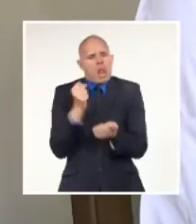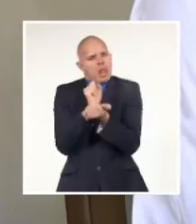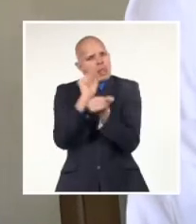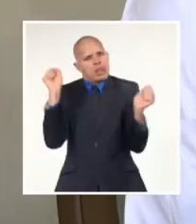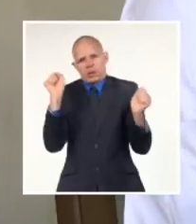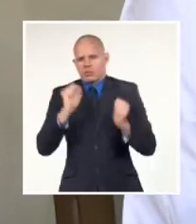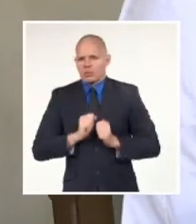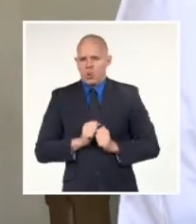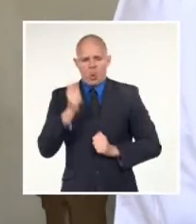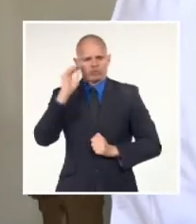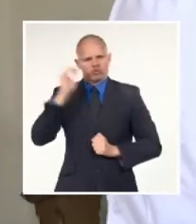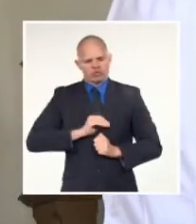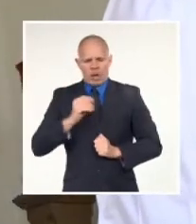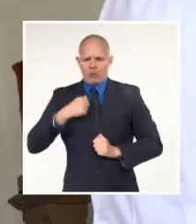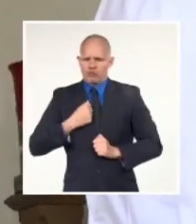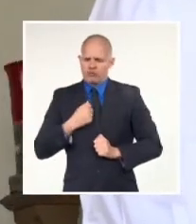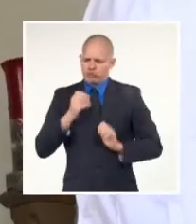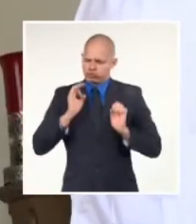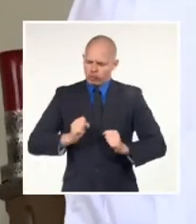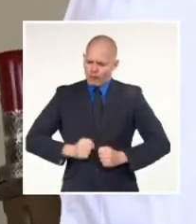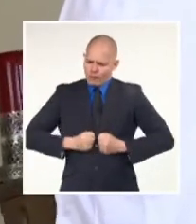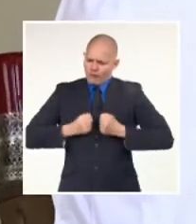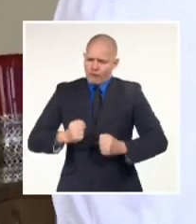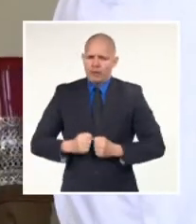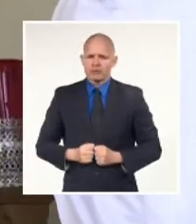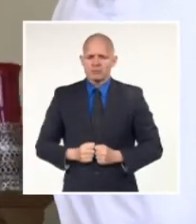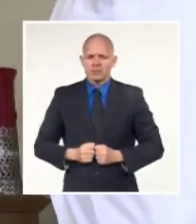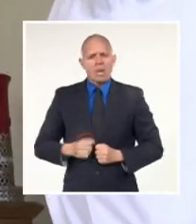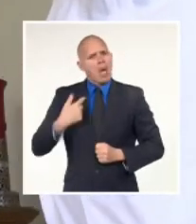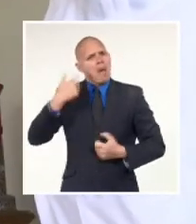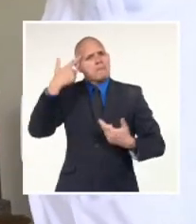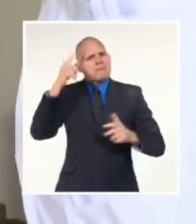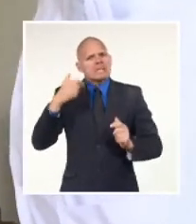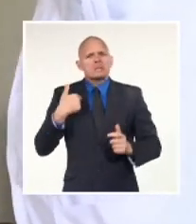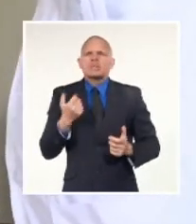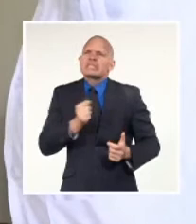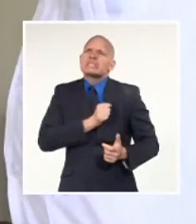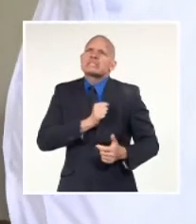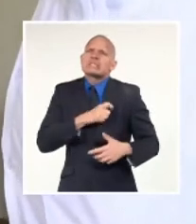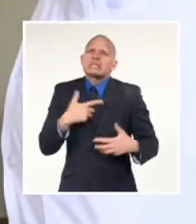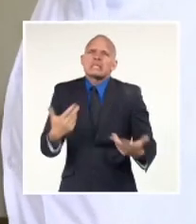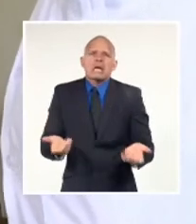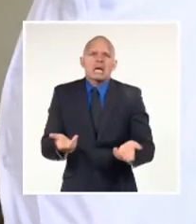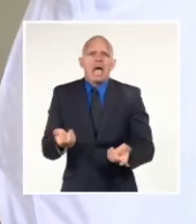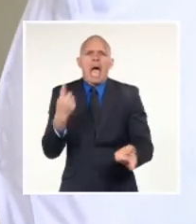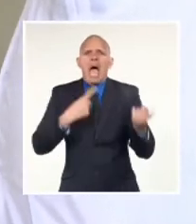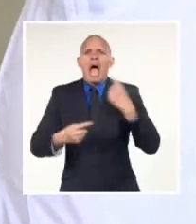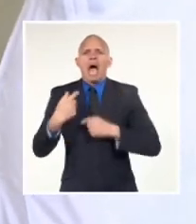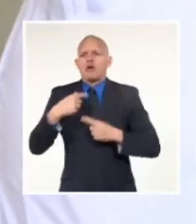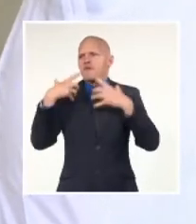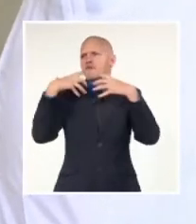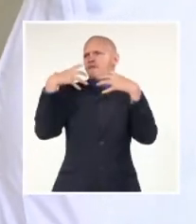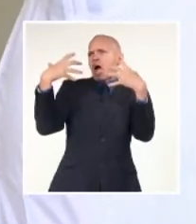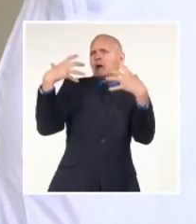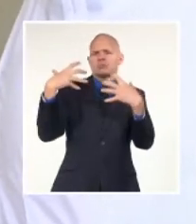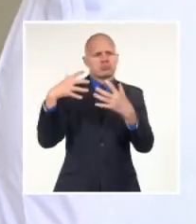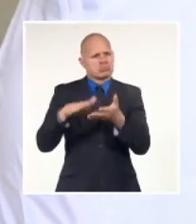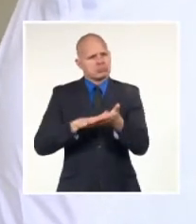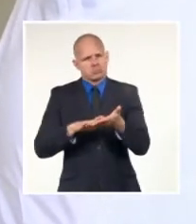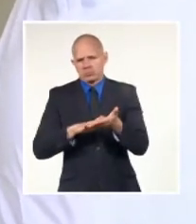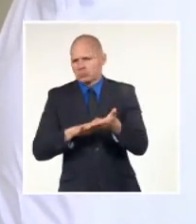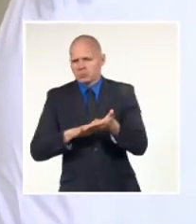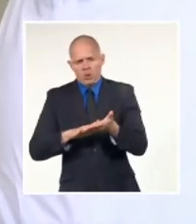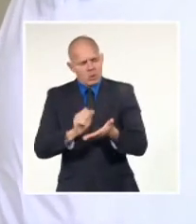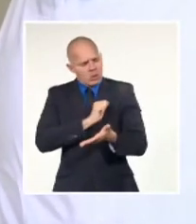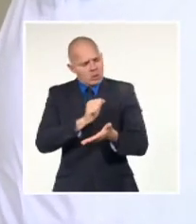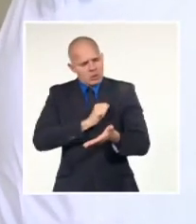con paso firme. No quiero de la vida ni siquiera un párrafo en la historia. Me basta con vivir y cuando